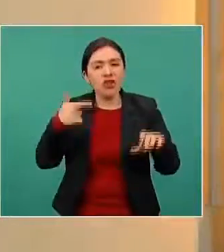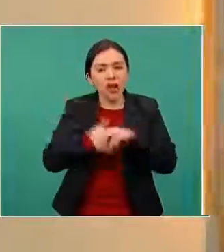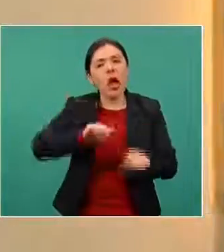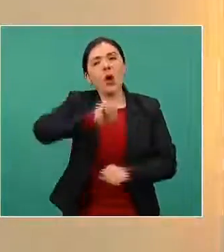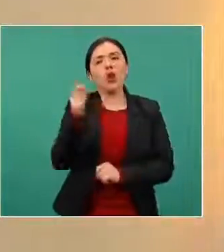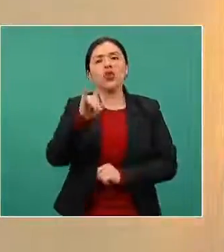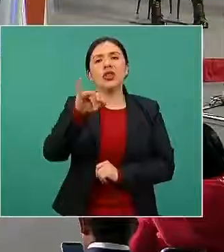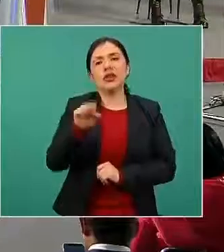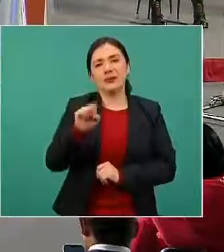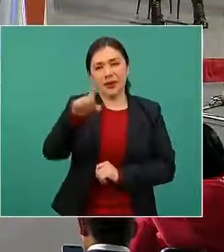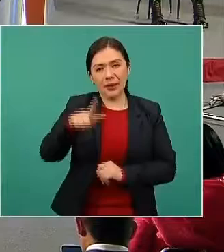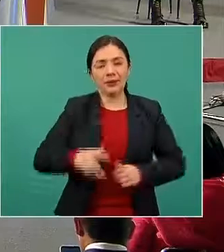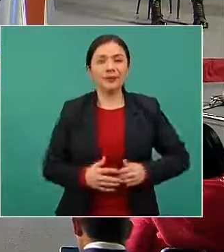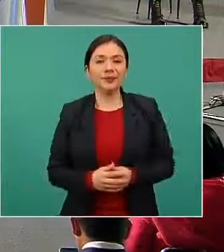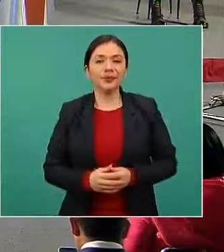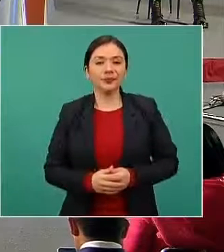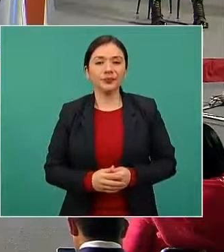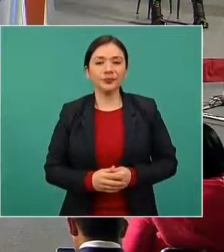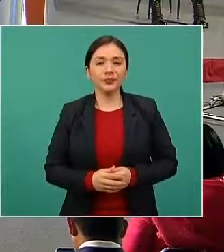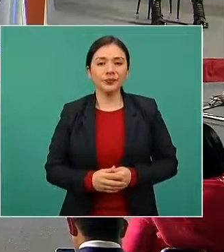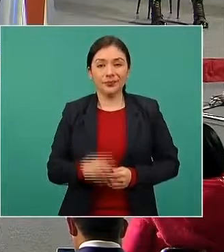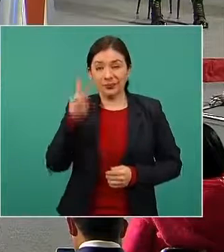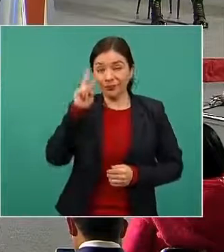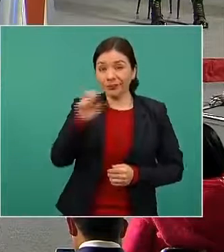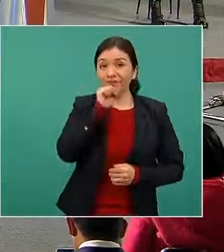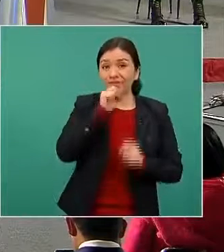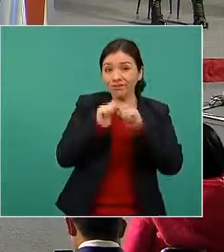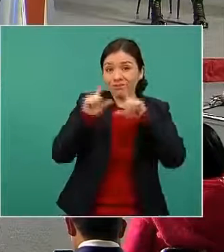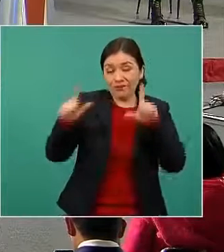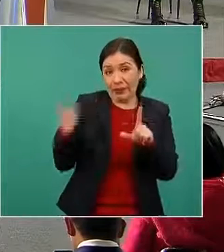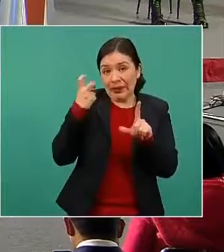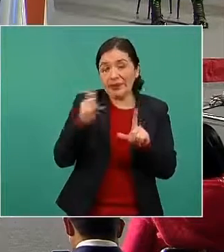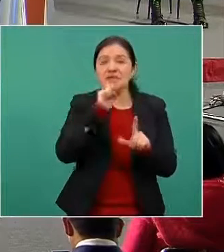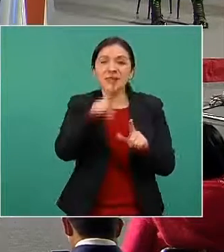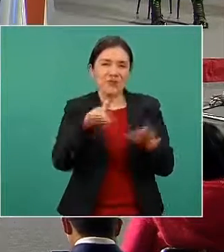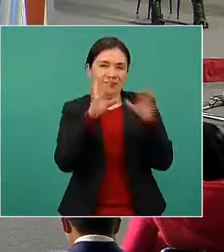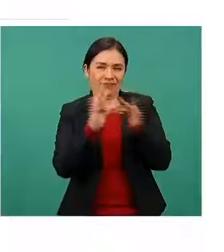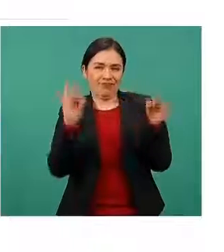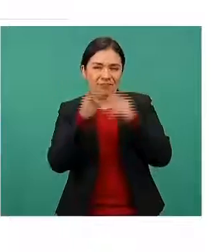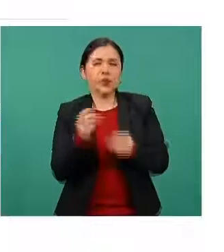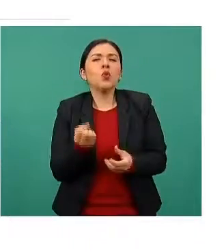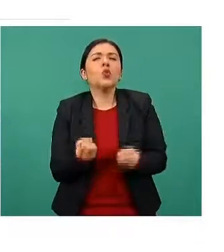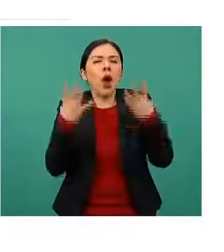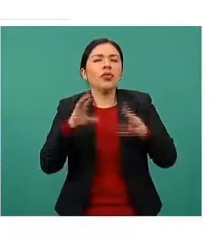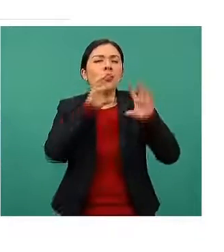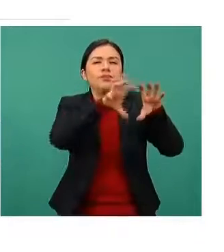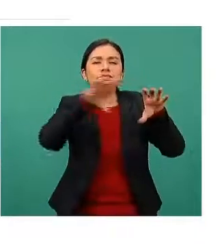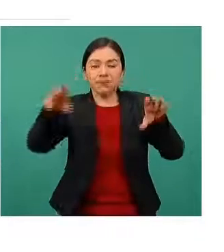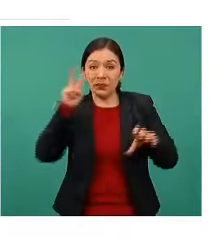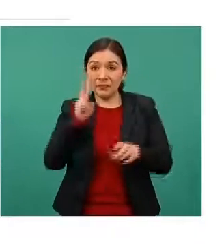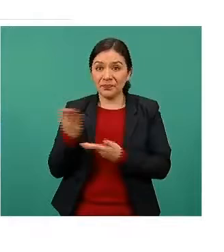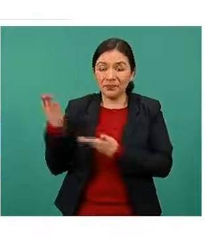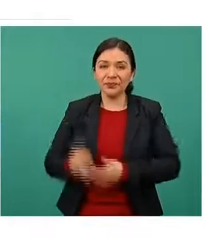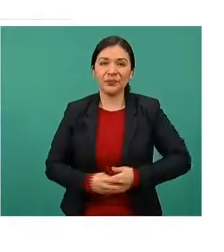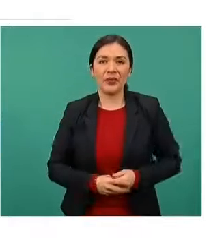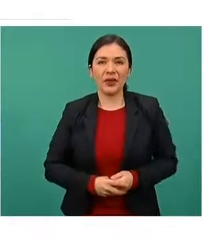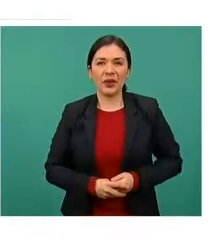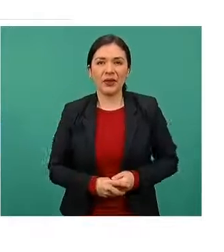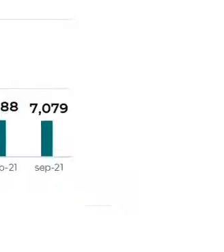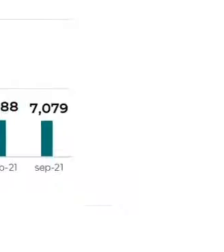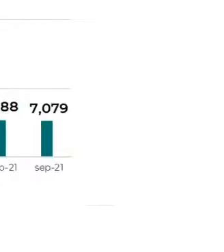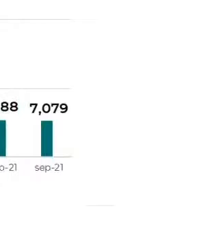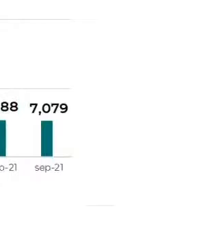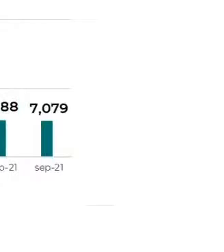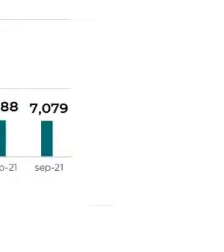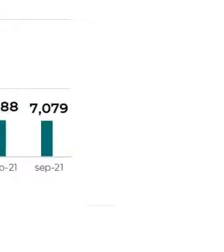favor. Esta gráfica indica lo anterior. Estas eran las estaciones de servicio que habían y estas son